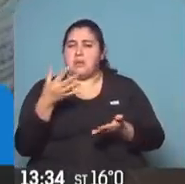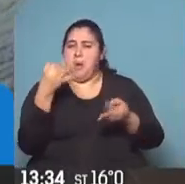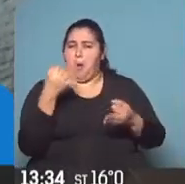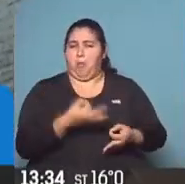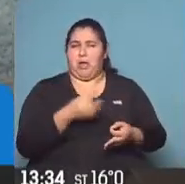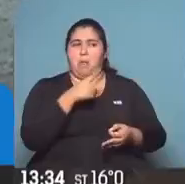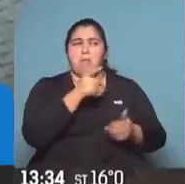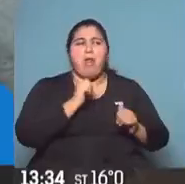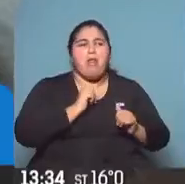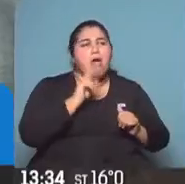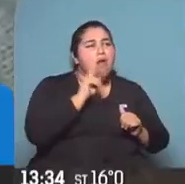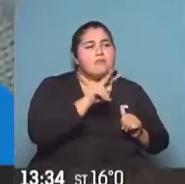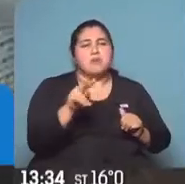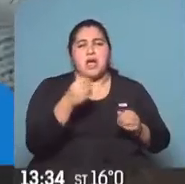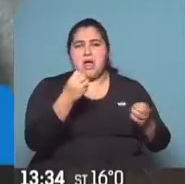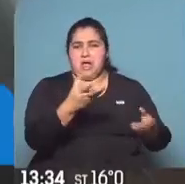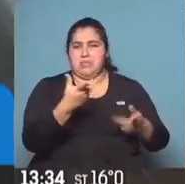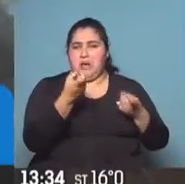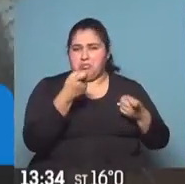de la sociedad